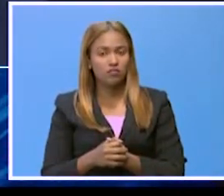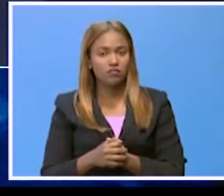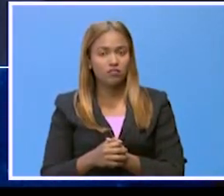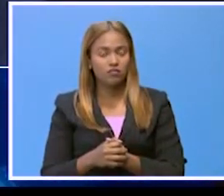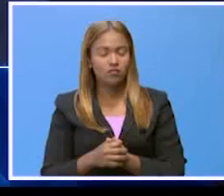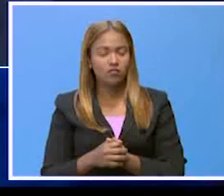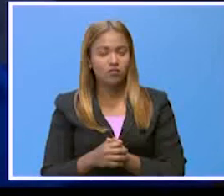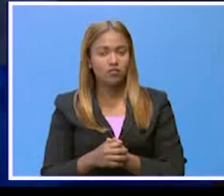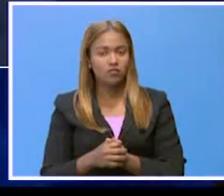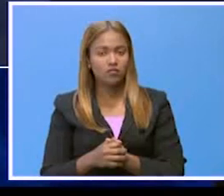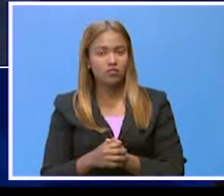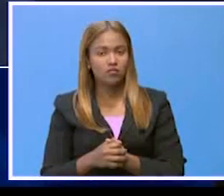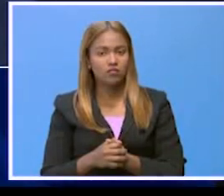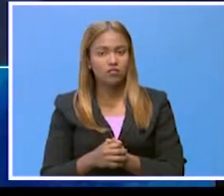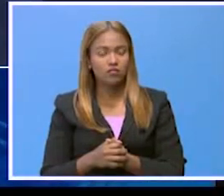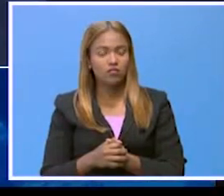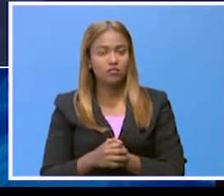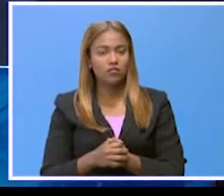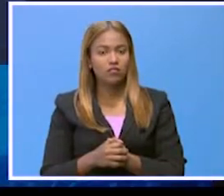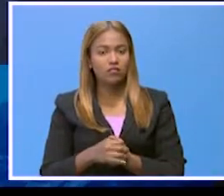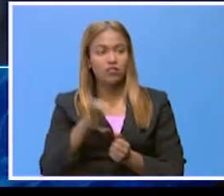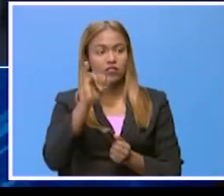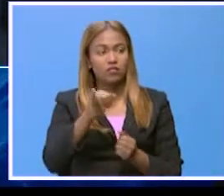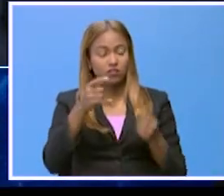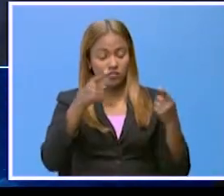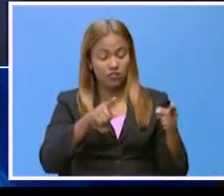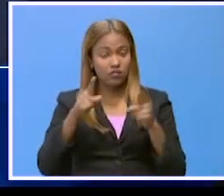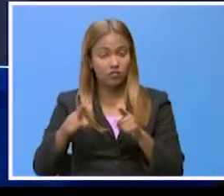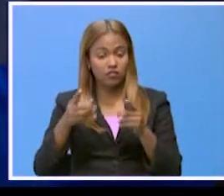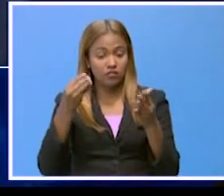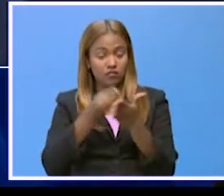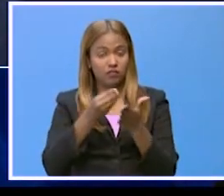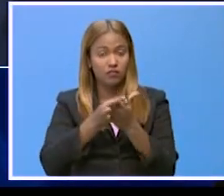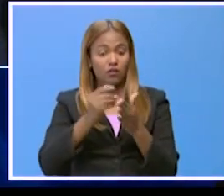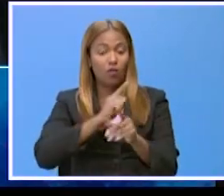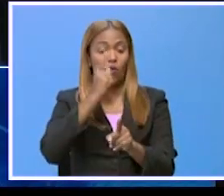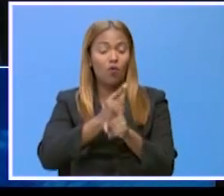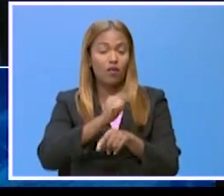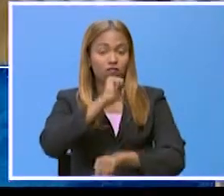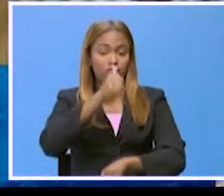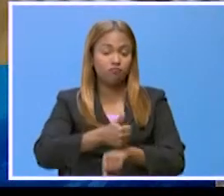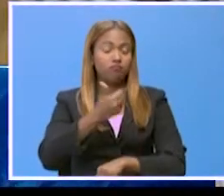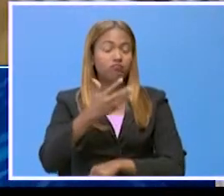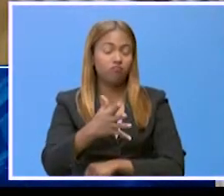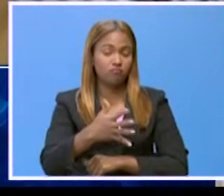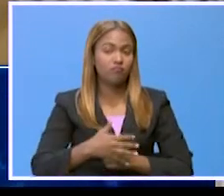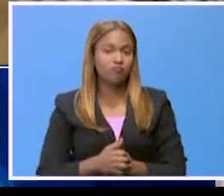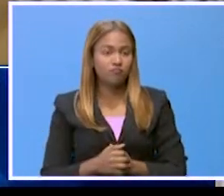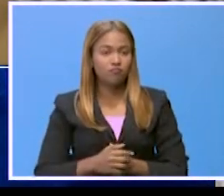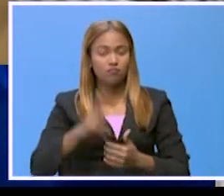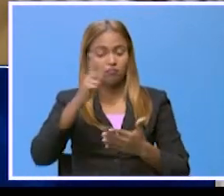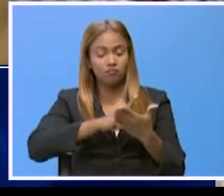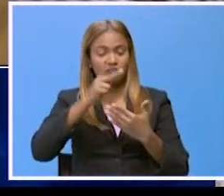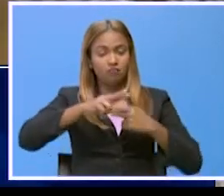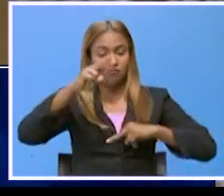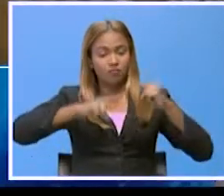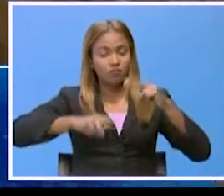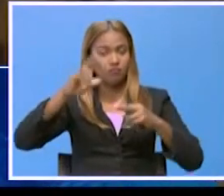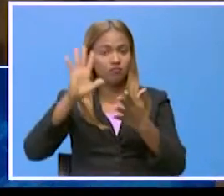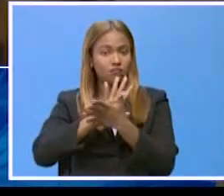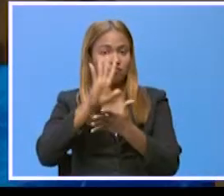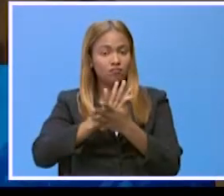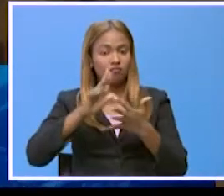digamos sobredimensionamiento de los presupuestos originalmente contratados en el programa de edificaciones escolares